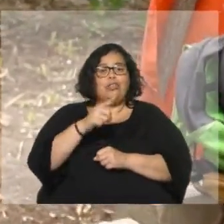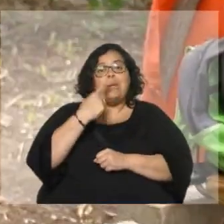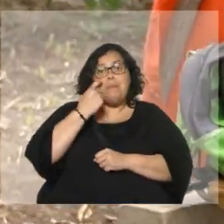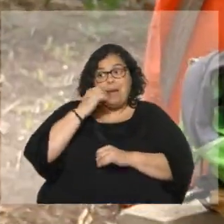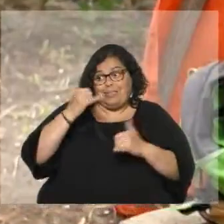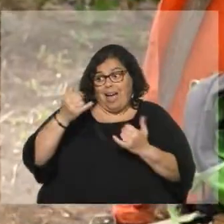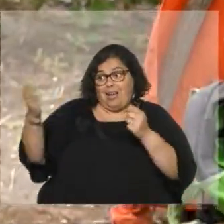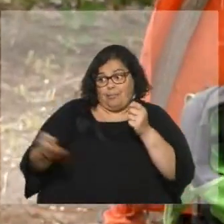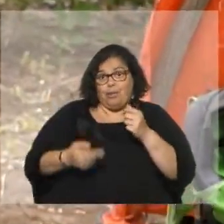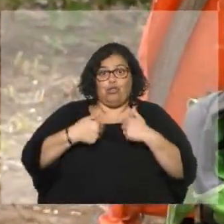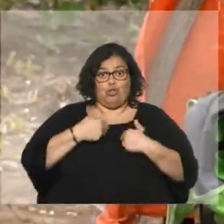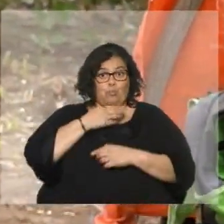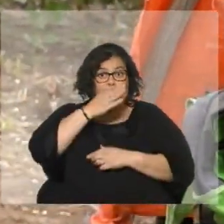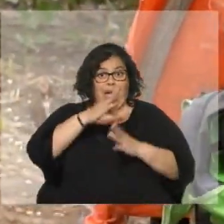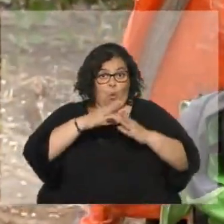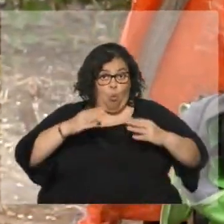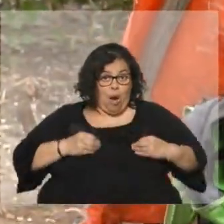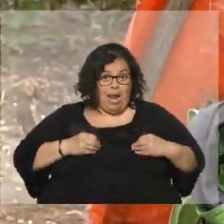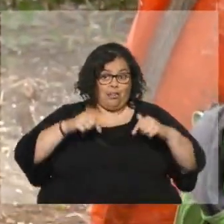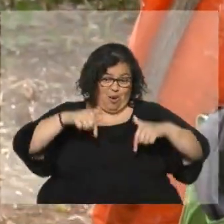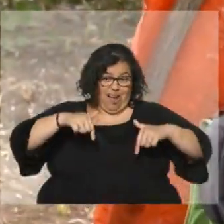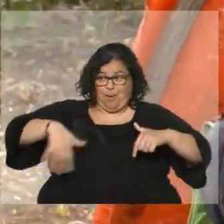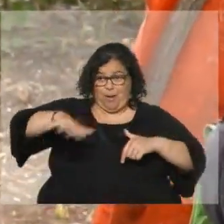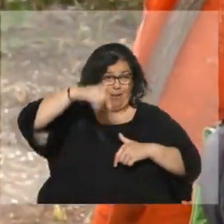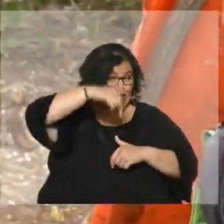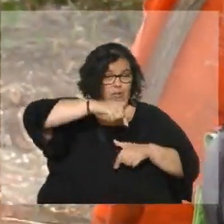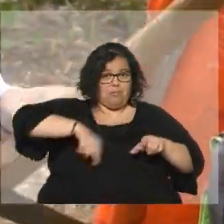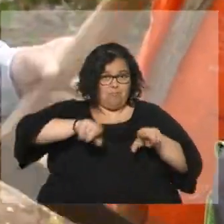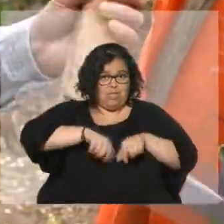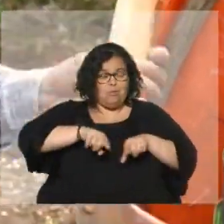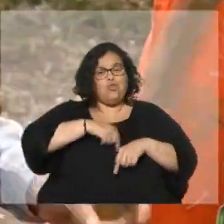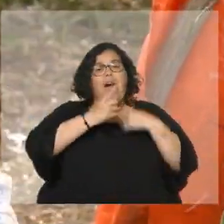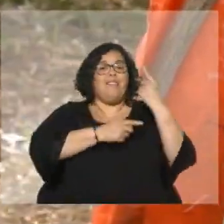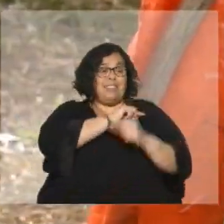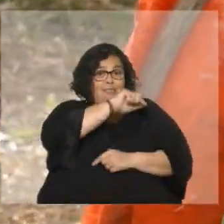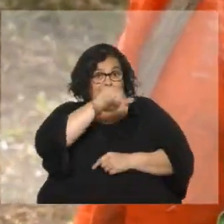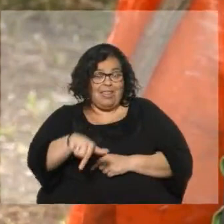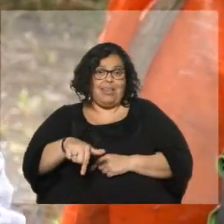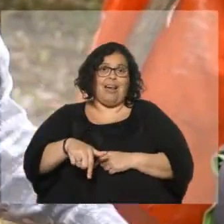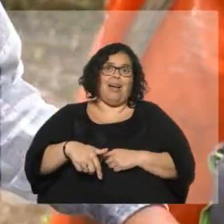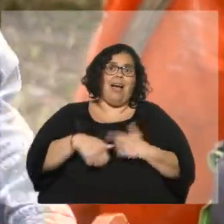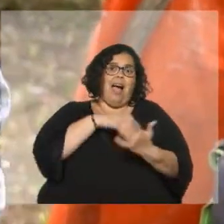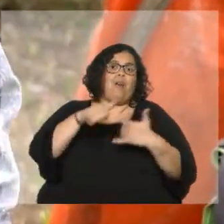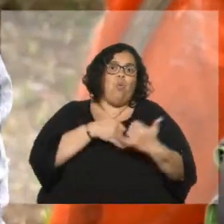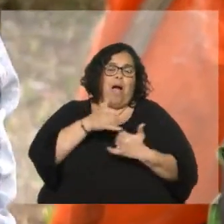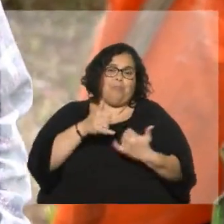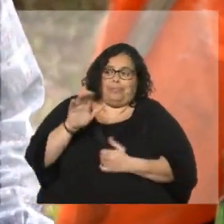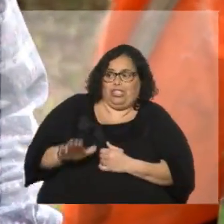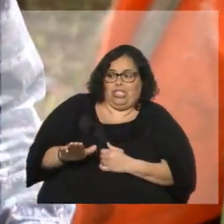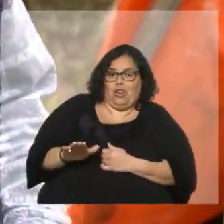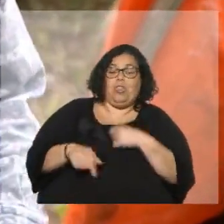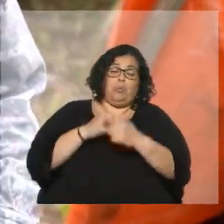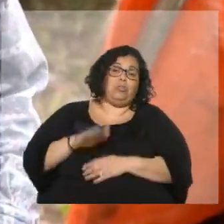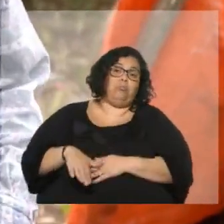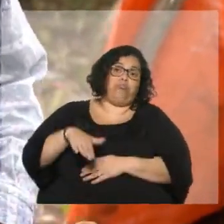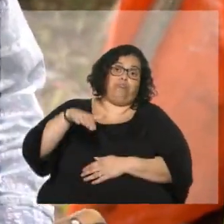Y nosotros íbamos a la escuela y todo, yo estudiaba acá en Santiago Vázquez, y dos por tres venía acá, yo en Charlos Coco, y ya después fui creciendo